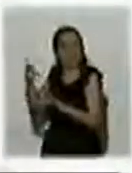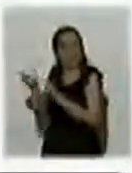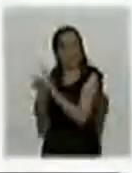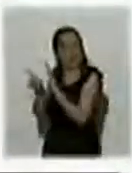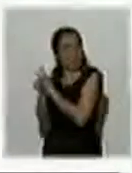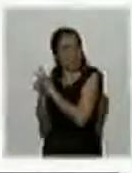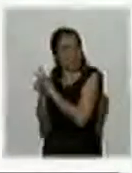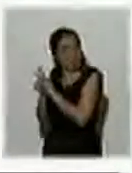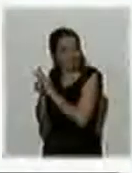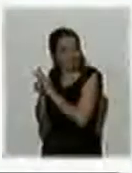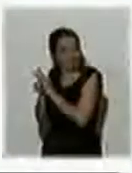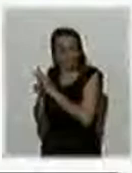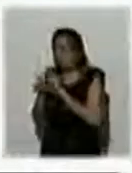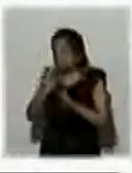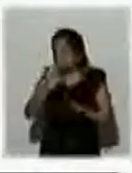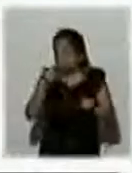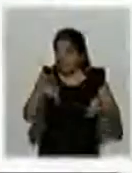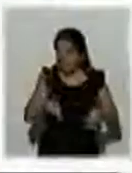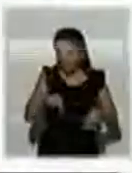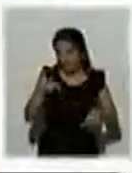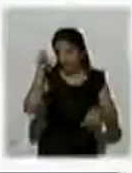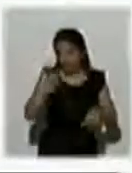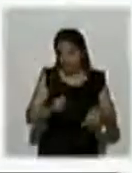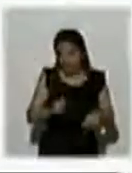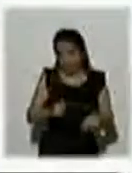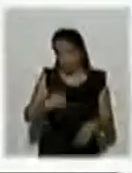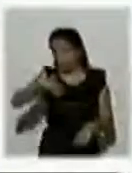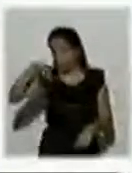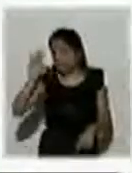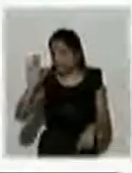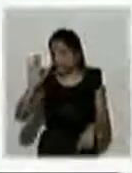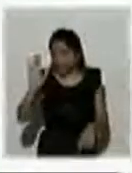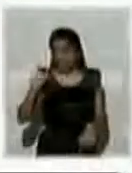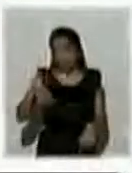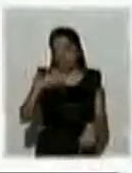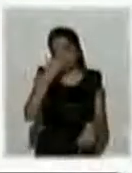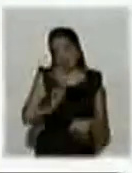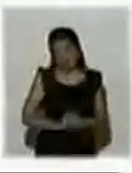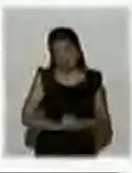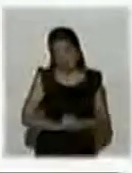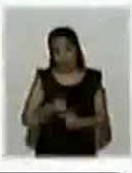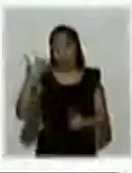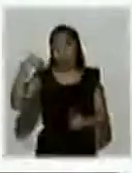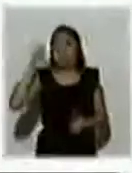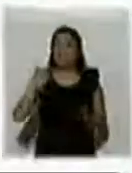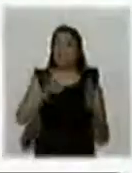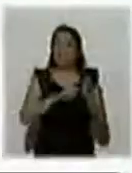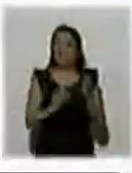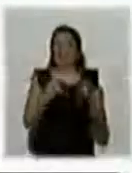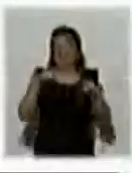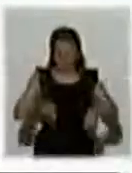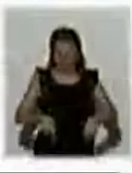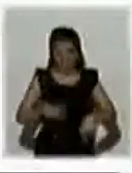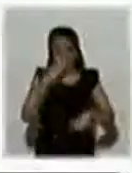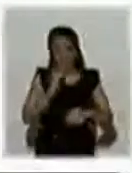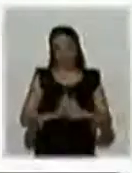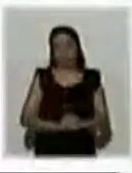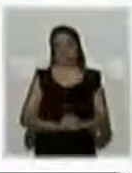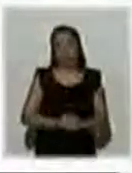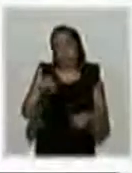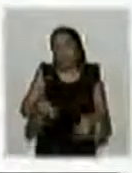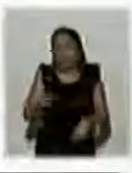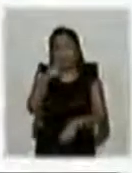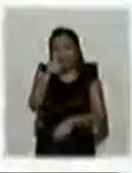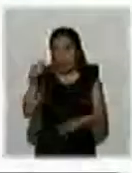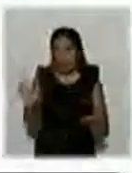fundamentalmente en la provincia de Córdoba, en el área de la ciudad capital. ¿Qué estamos planteando para esto? Hoy no hay planes de vivienda